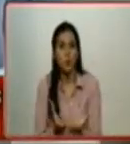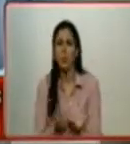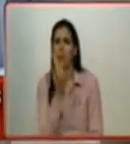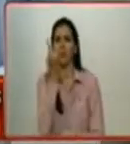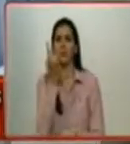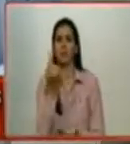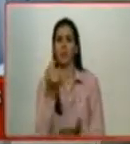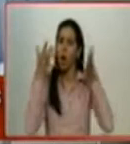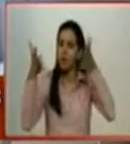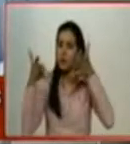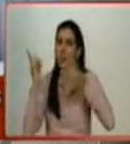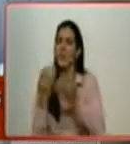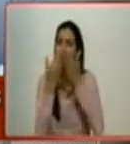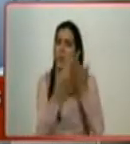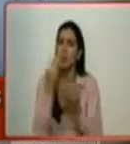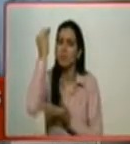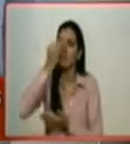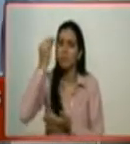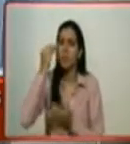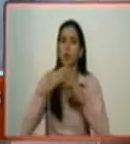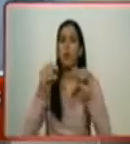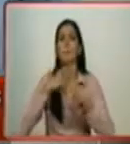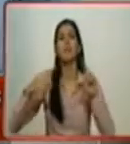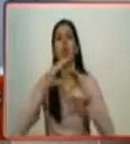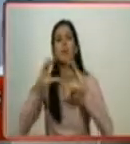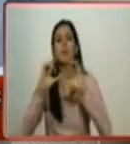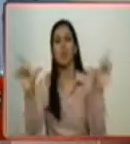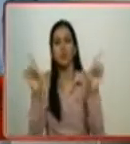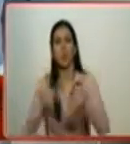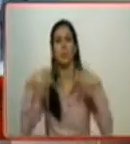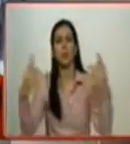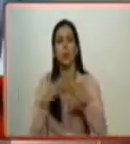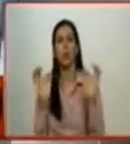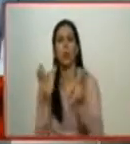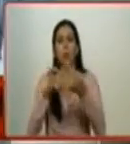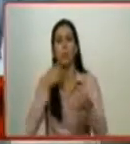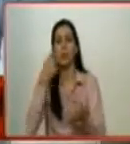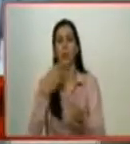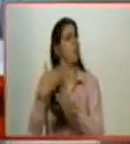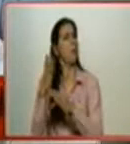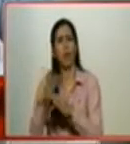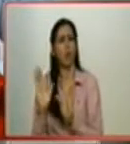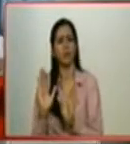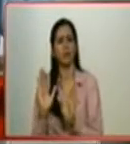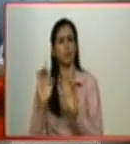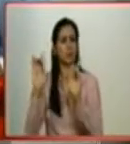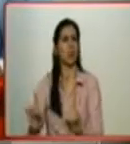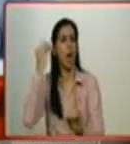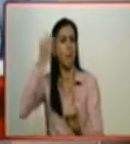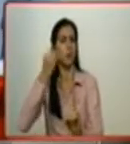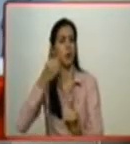Recomendamos estudiarlo, reflexionarlo a todos los medios de comunicación, a todos los partidos políticos, independientemente de sus